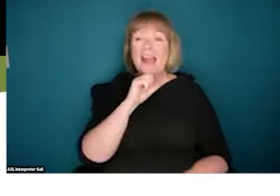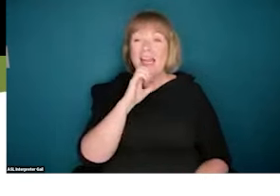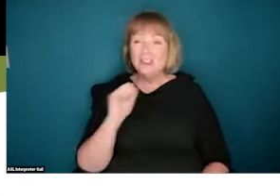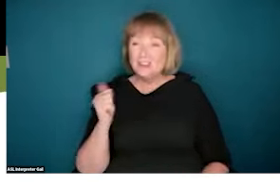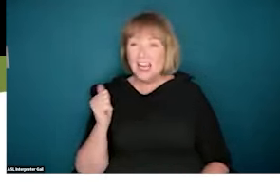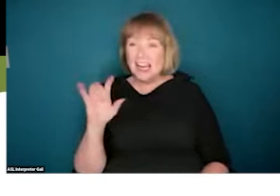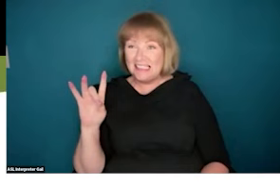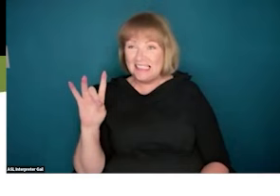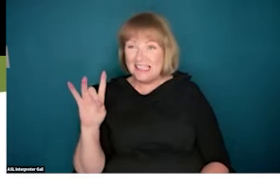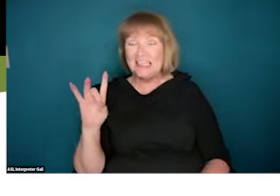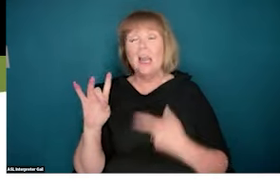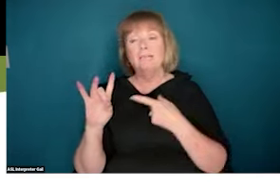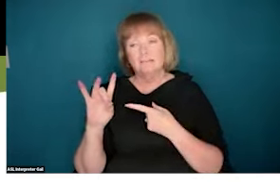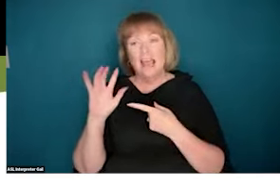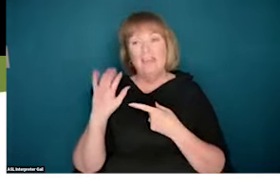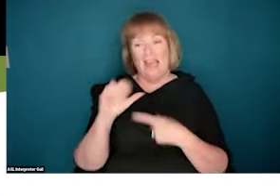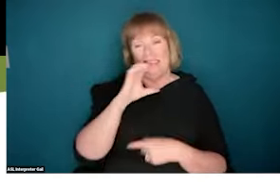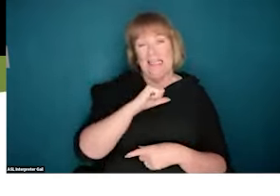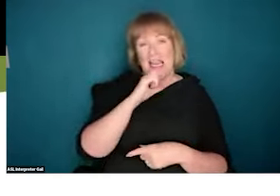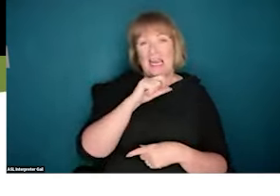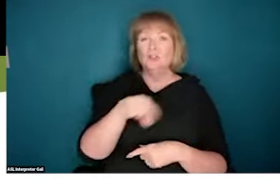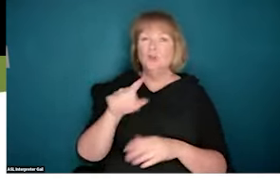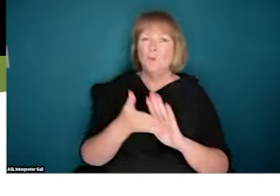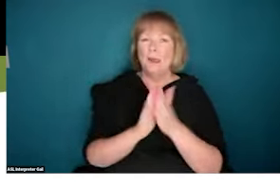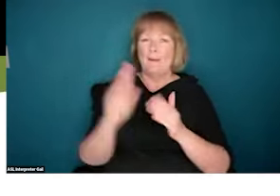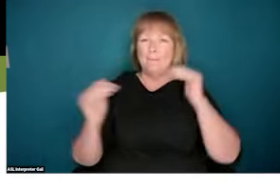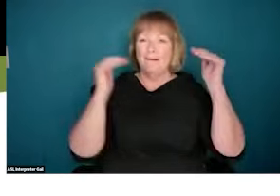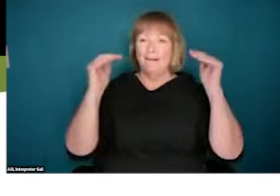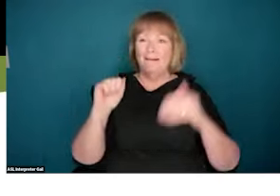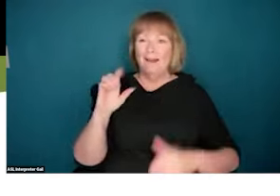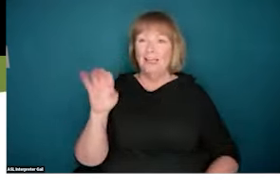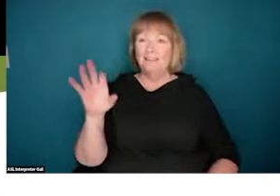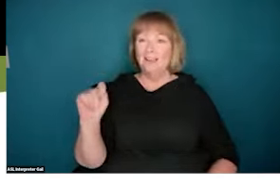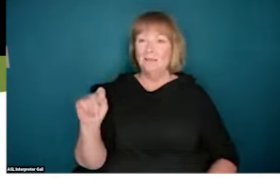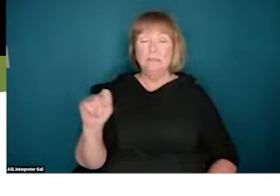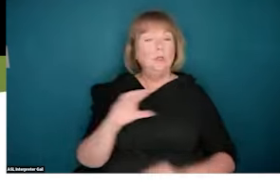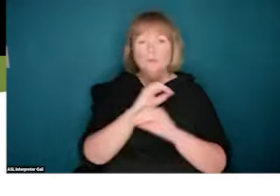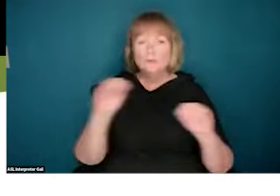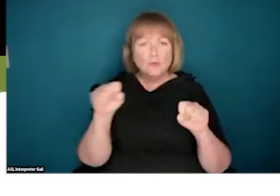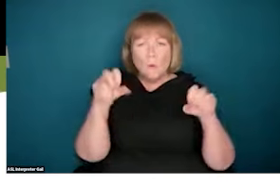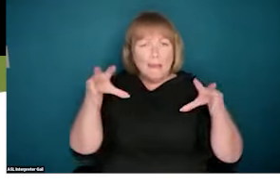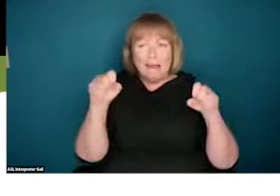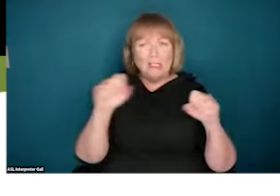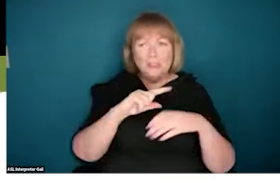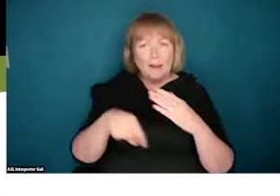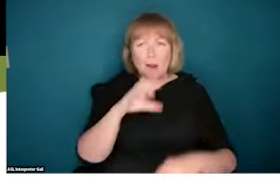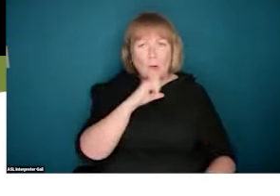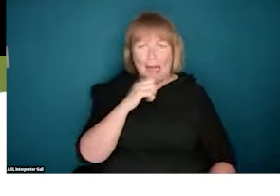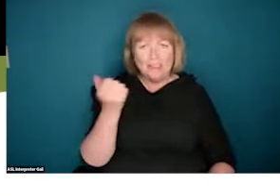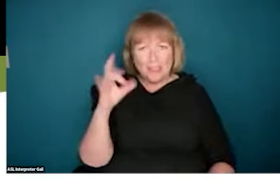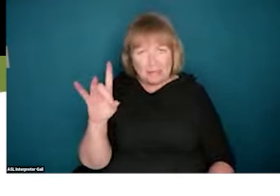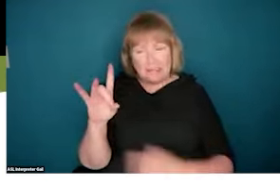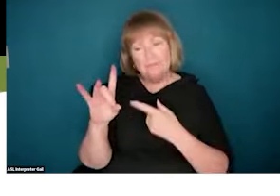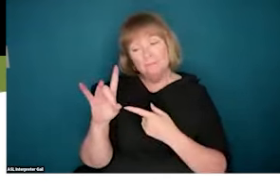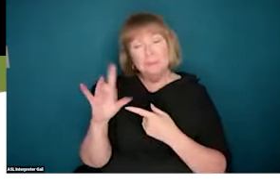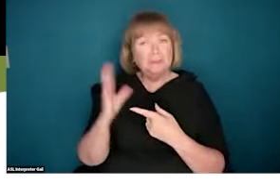somos adultos y competentes para tomar decisiones a los 18. 18 es la edad, no hay